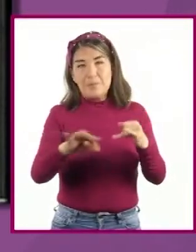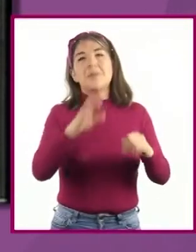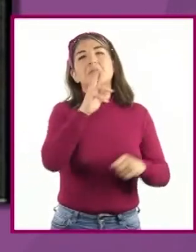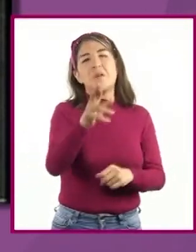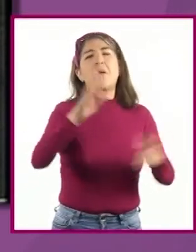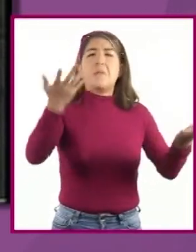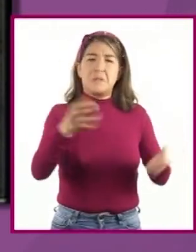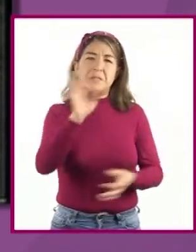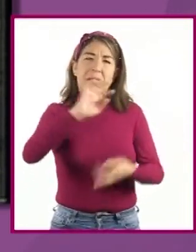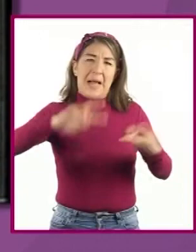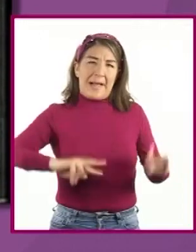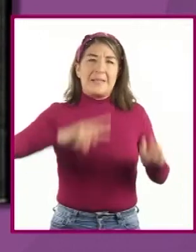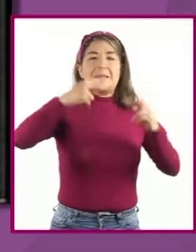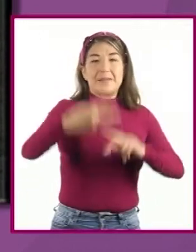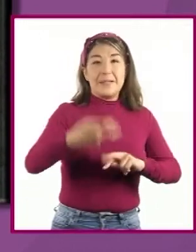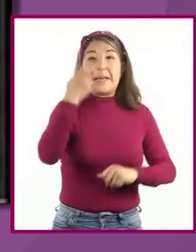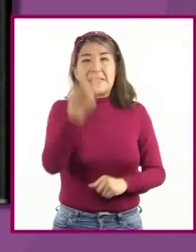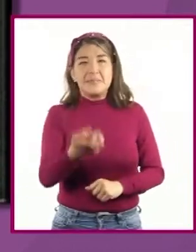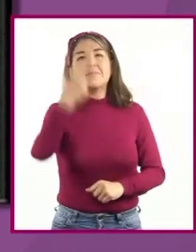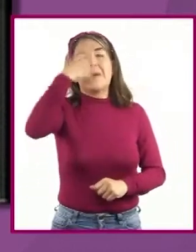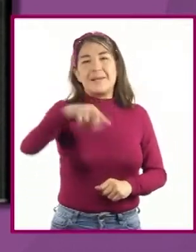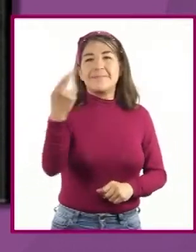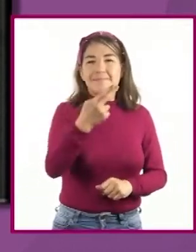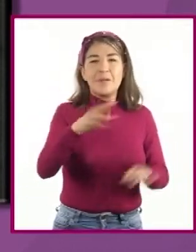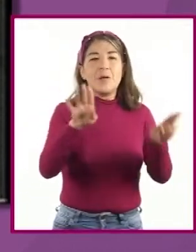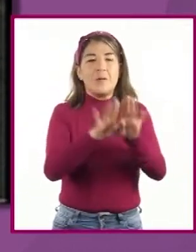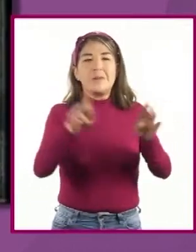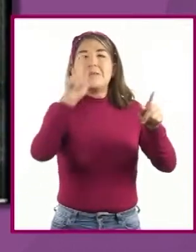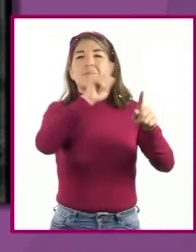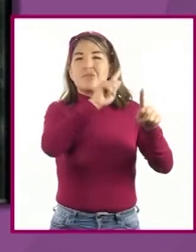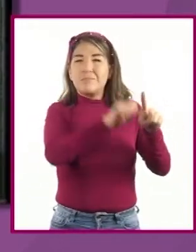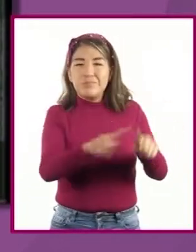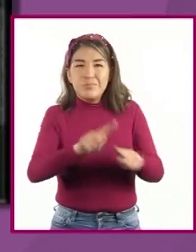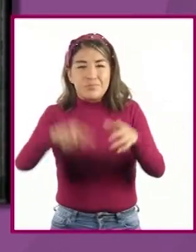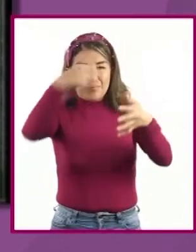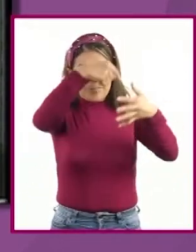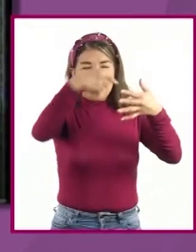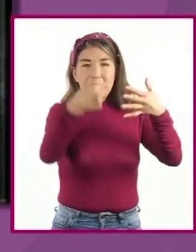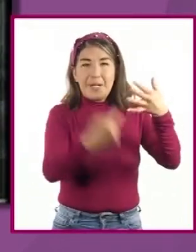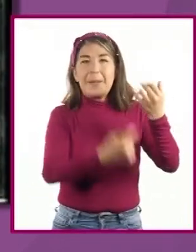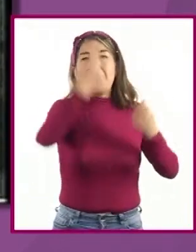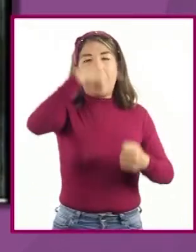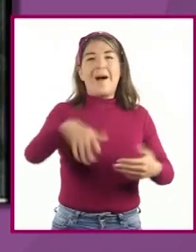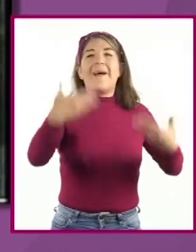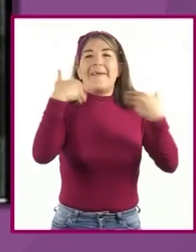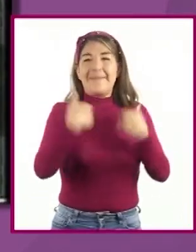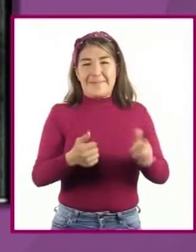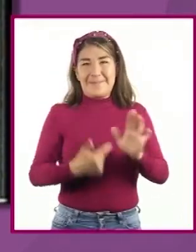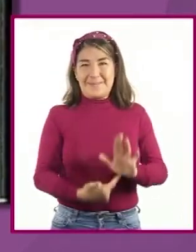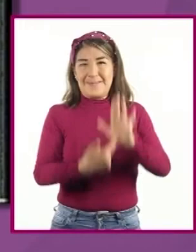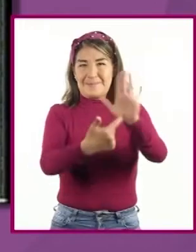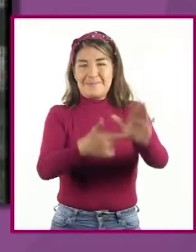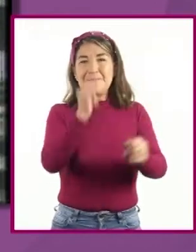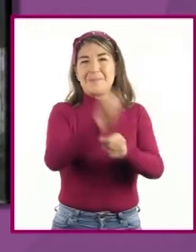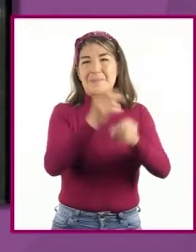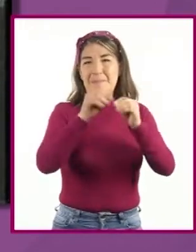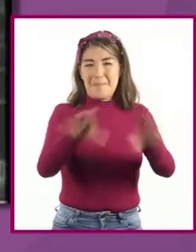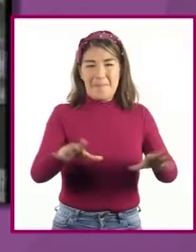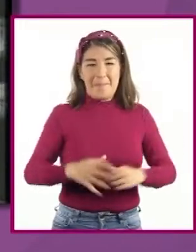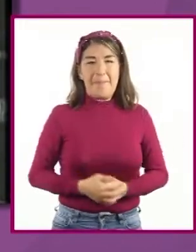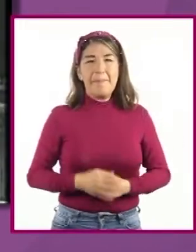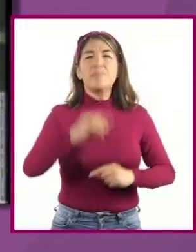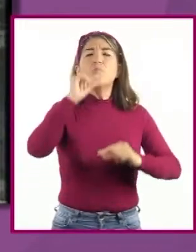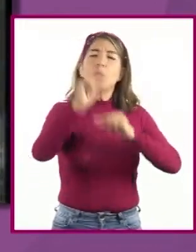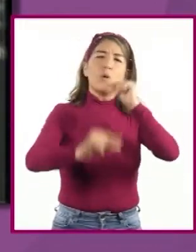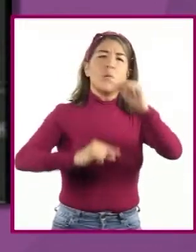revés. Esto hizo necesario buscar y plantear lineamientos que homogeneizaran la manera en que se presentaban los informes. Poco